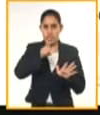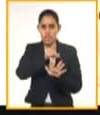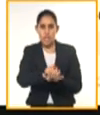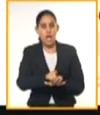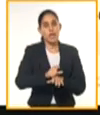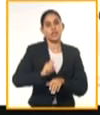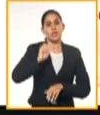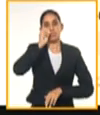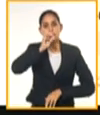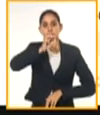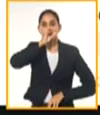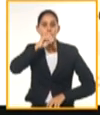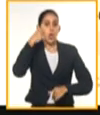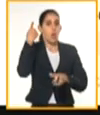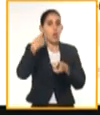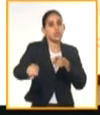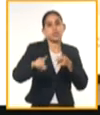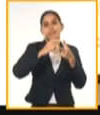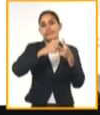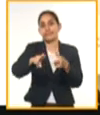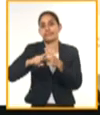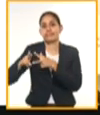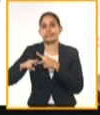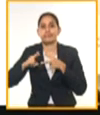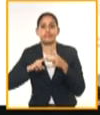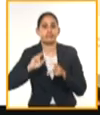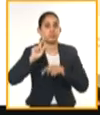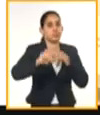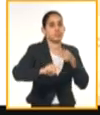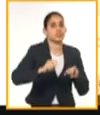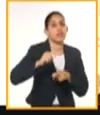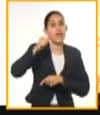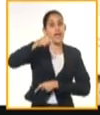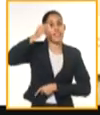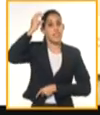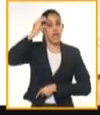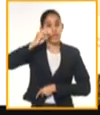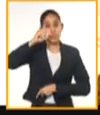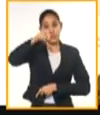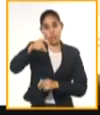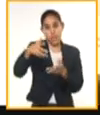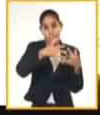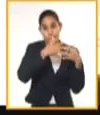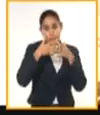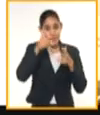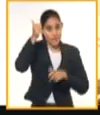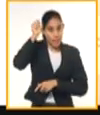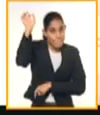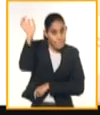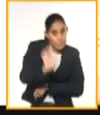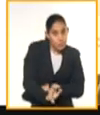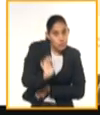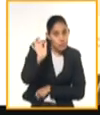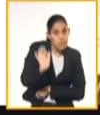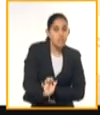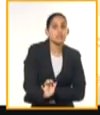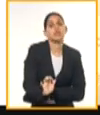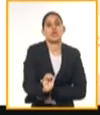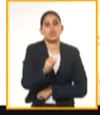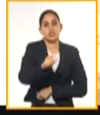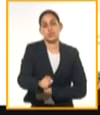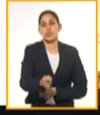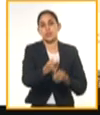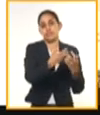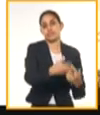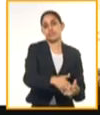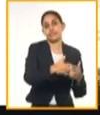indocumentados hacia Estados Unidos. Se espera que la imposición de un arancel adicional del 10% sobre las importaciones chinas dejará